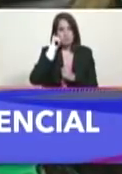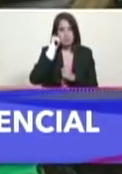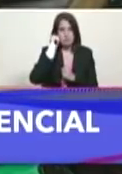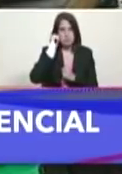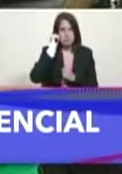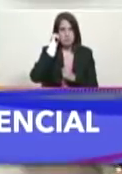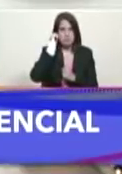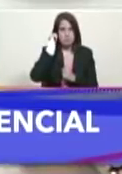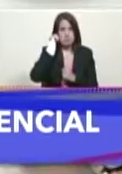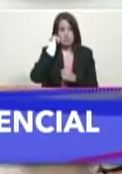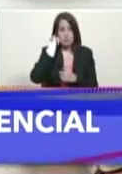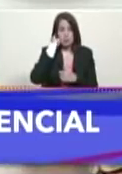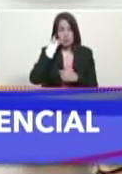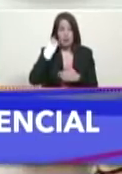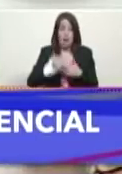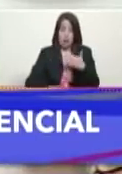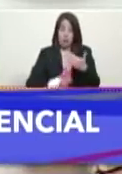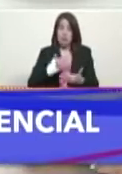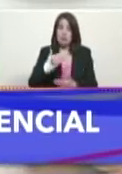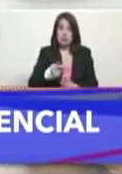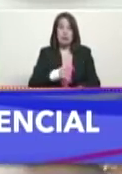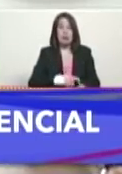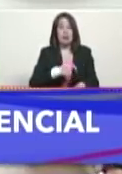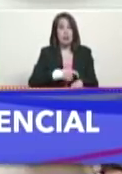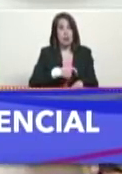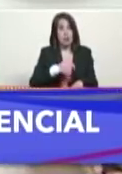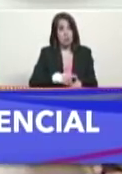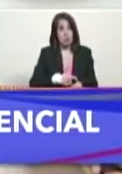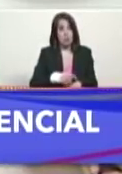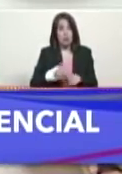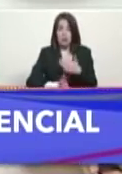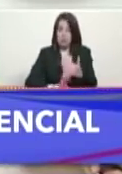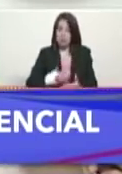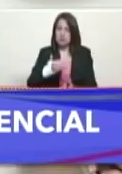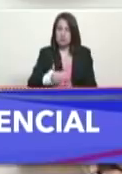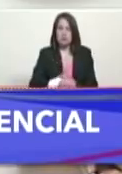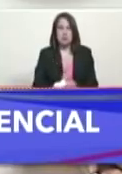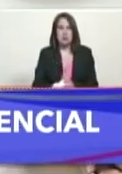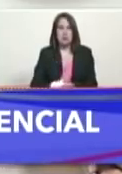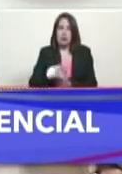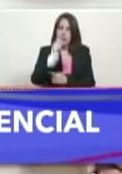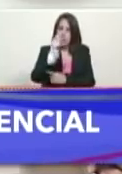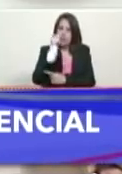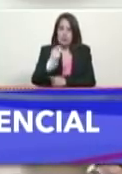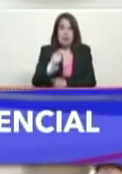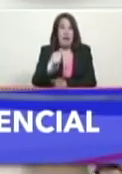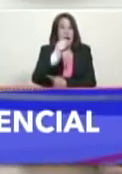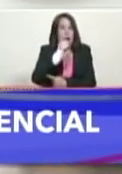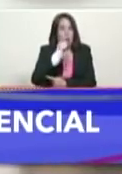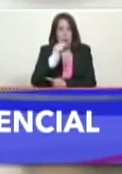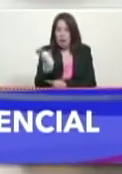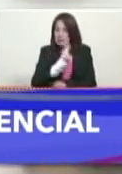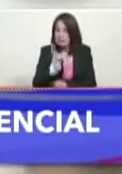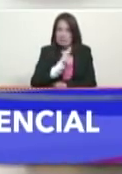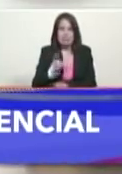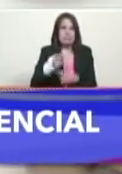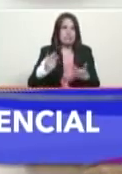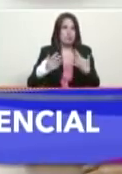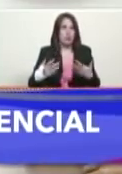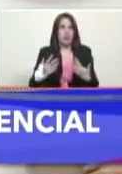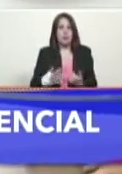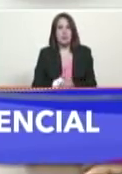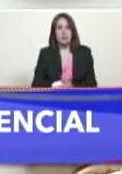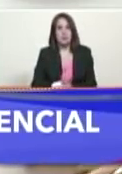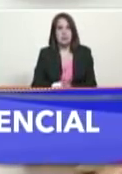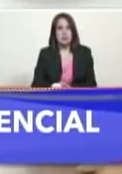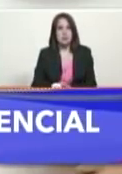Avanzar es la orden, avanzar. Las tareas inmediatas, el agua, la primera. Me